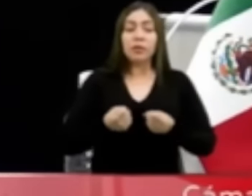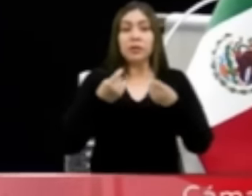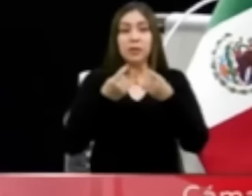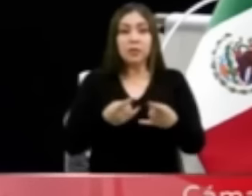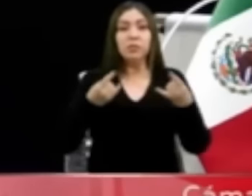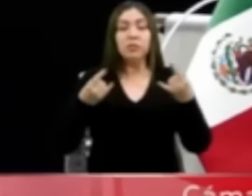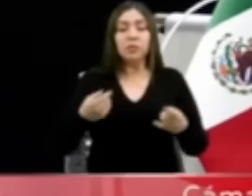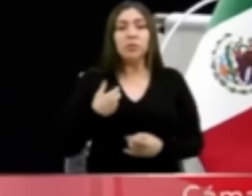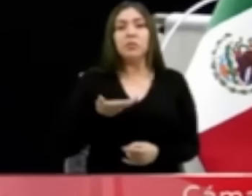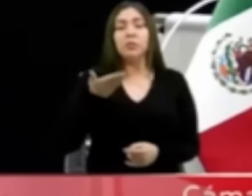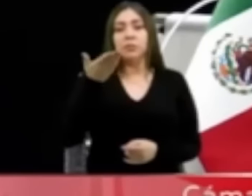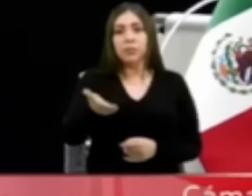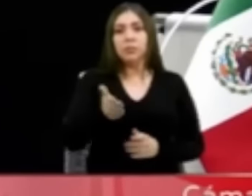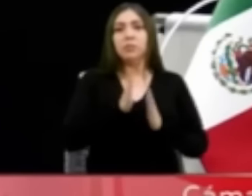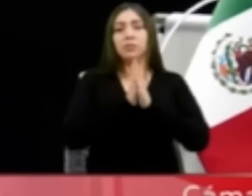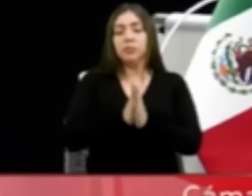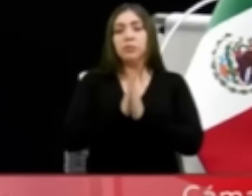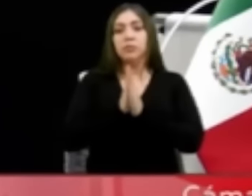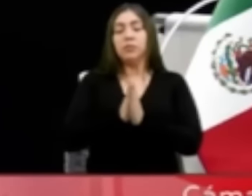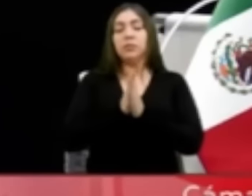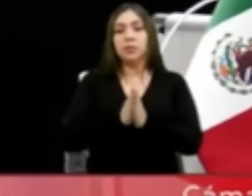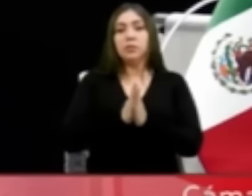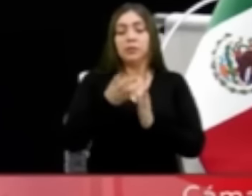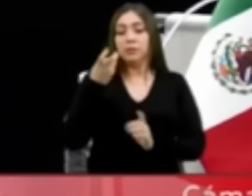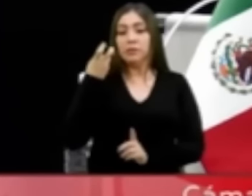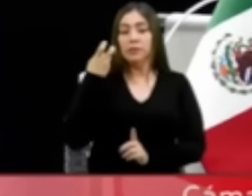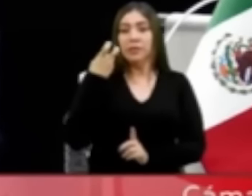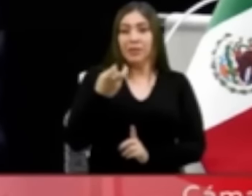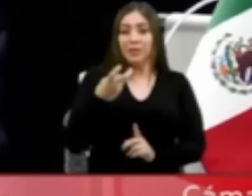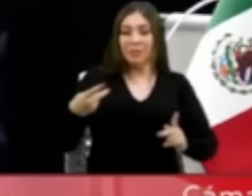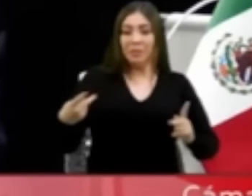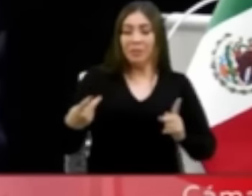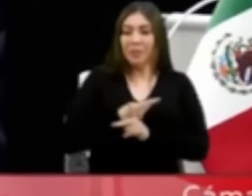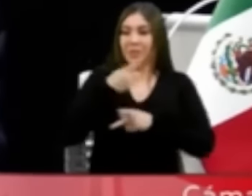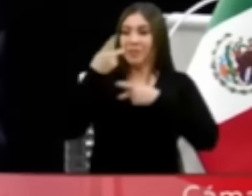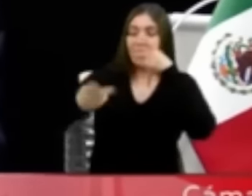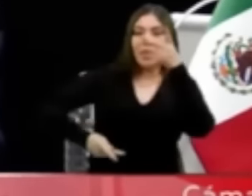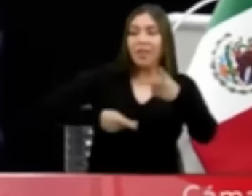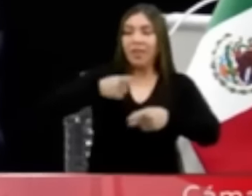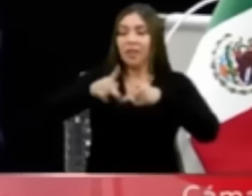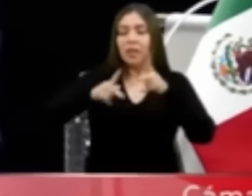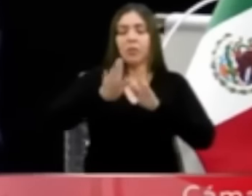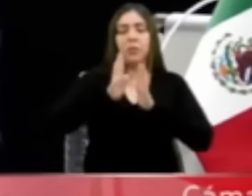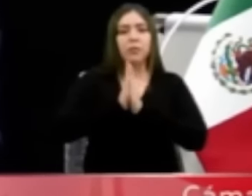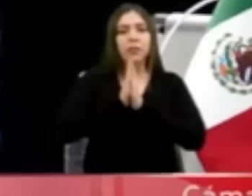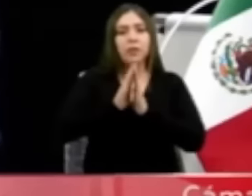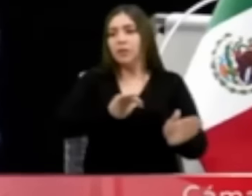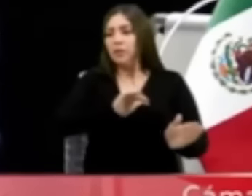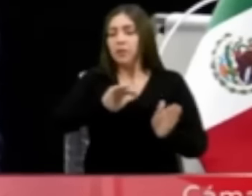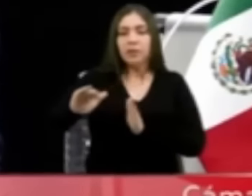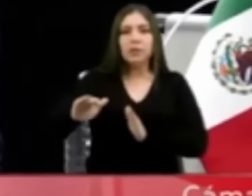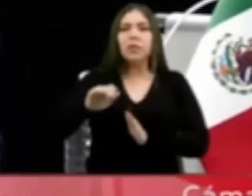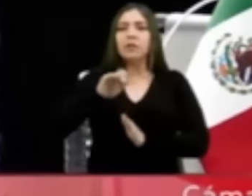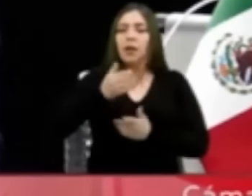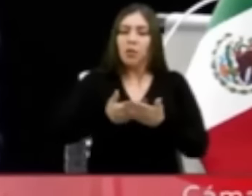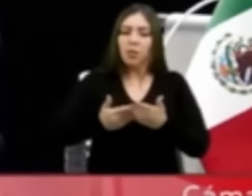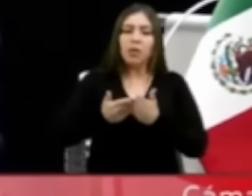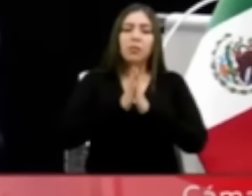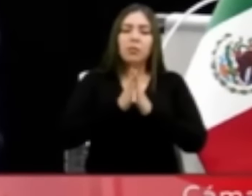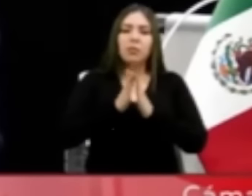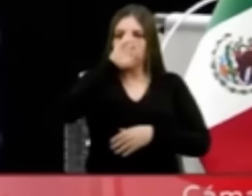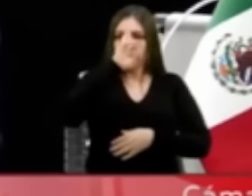trascendente, que superemos este momento y que escuchemos con respeto a las oradores y los